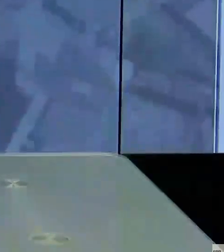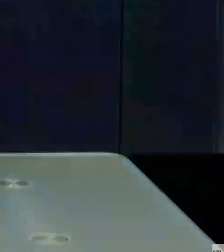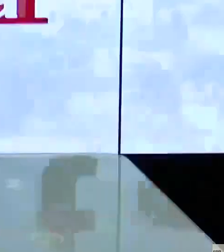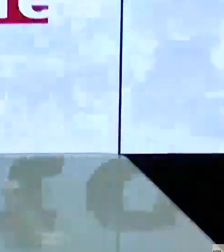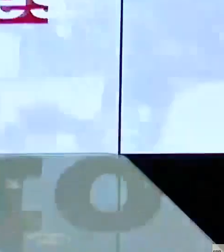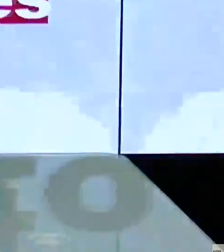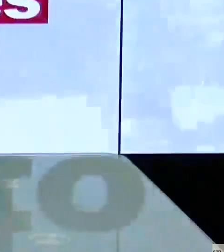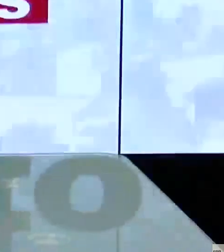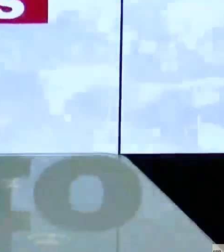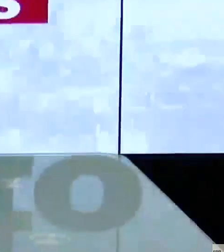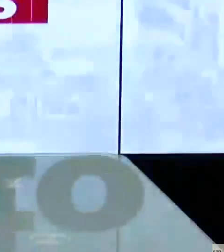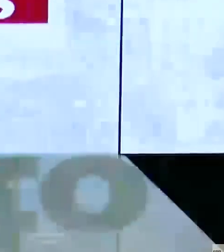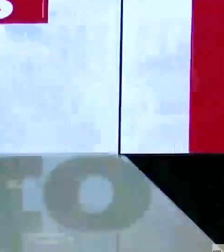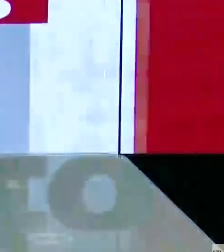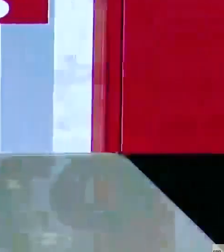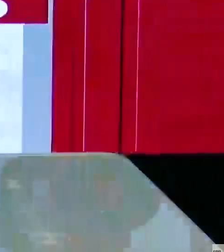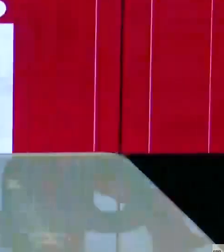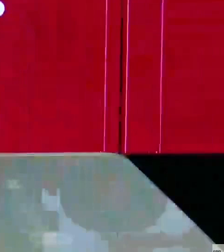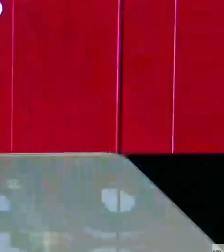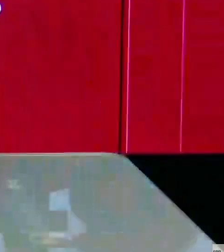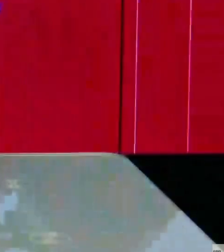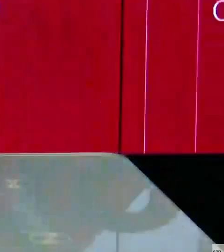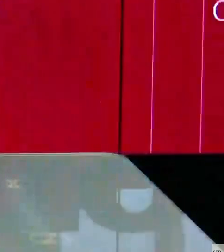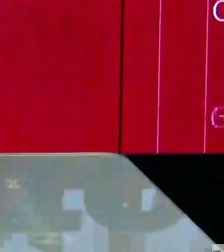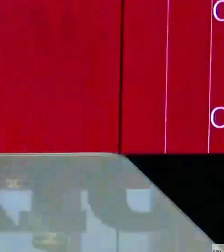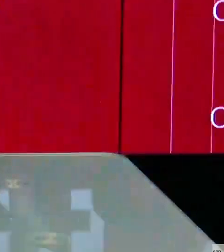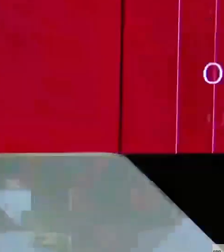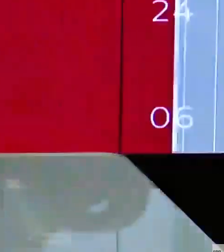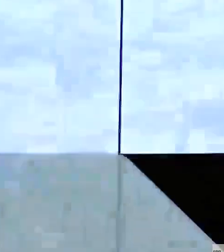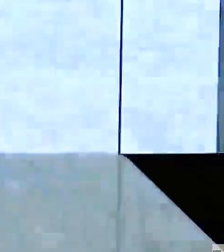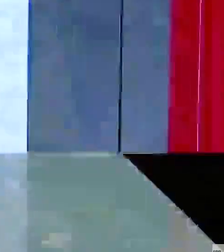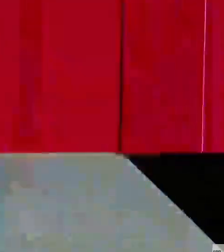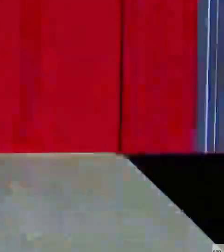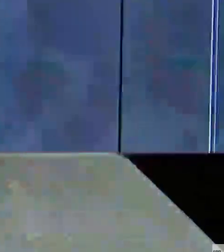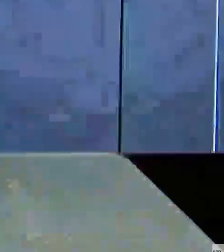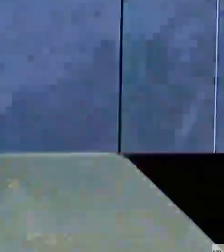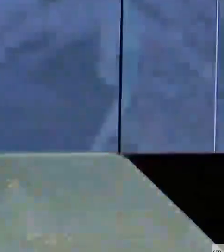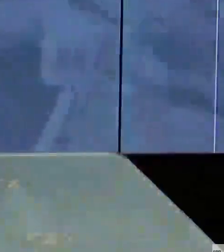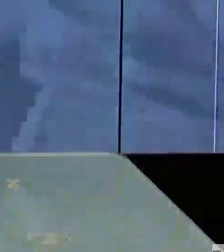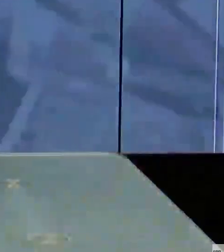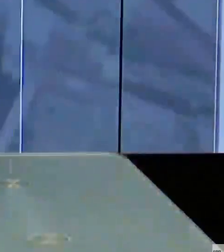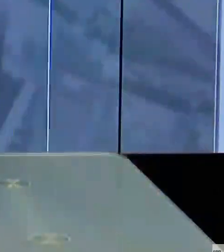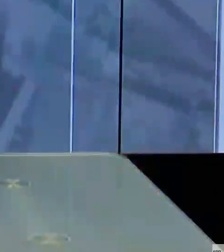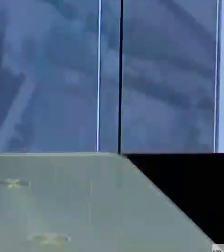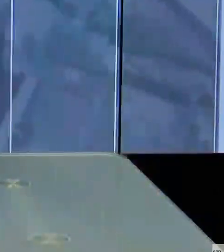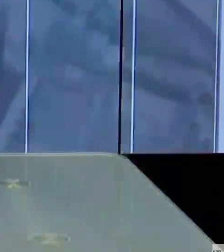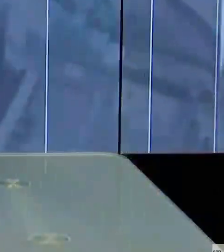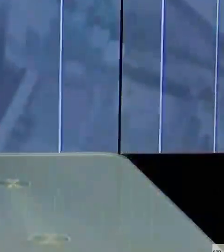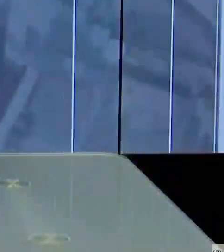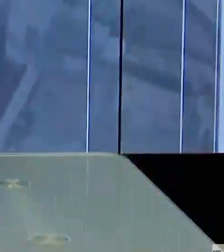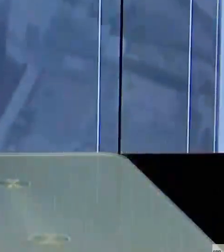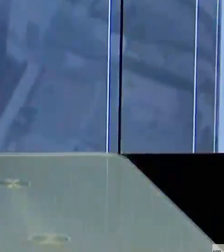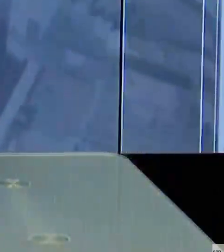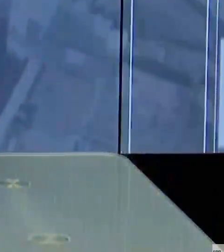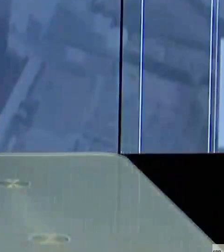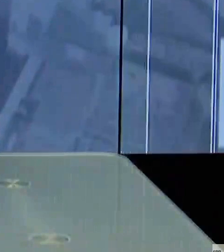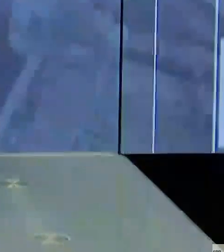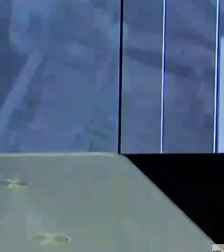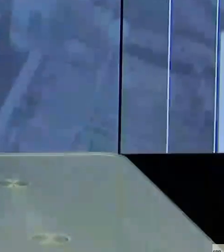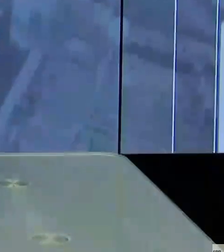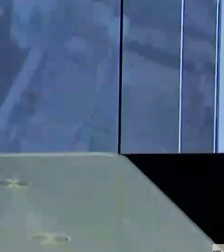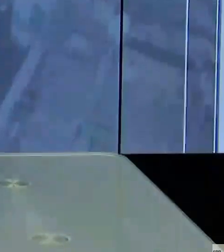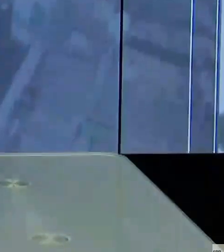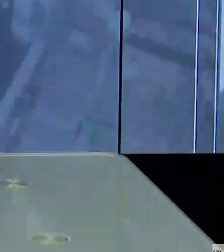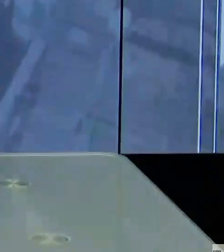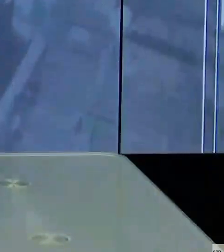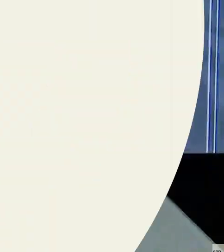Samuel García había sido electo democráticamente. Además, denunció que intentar bajar así a Samuel García era casi como intentar dar